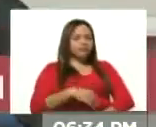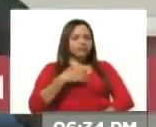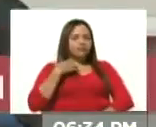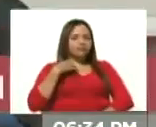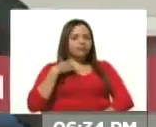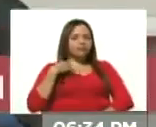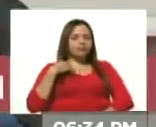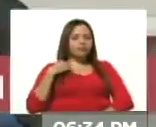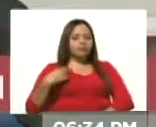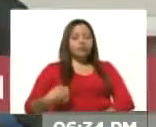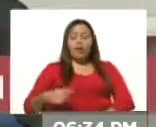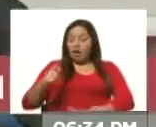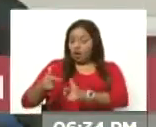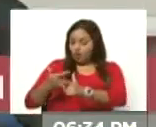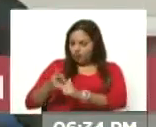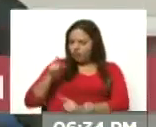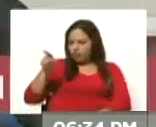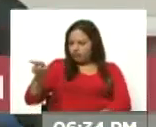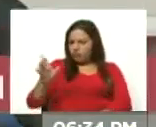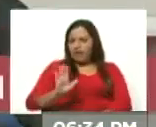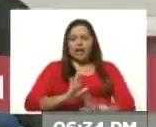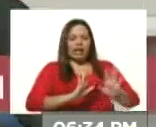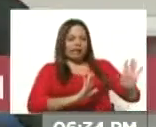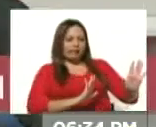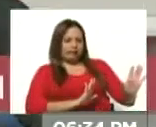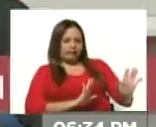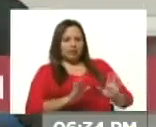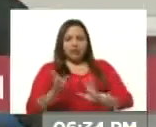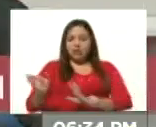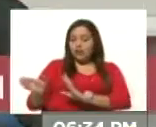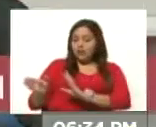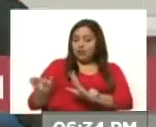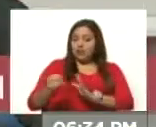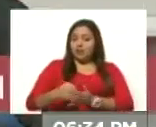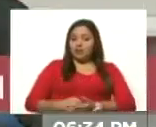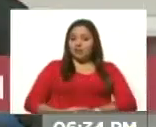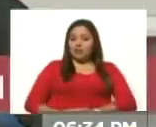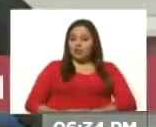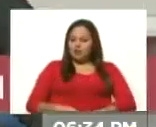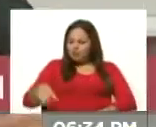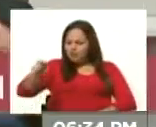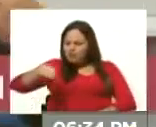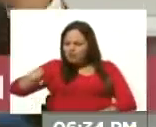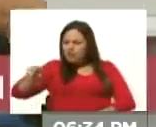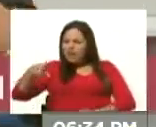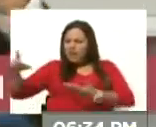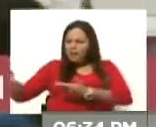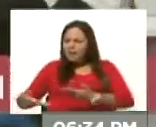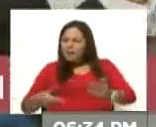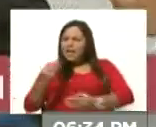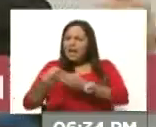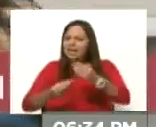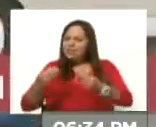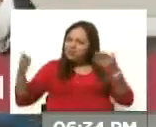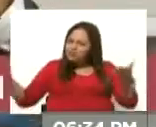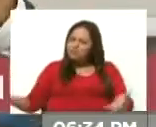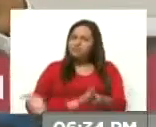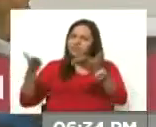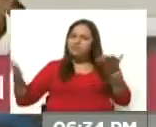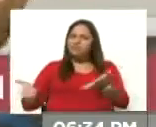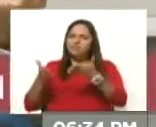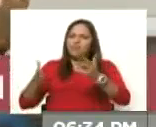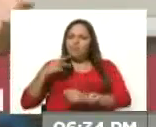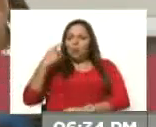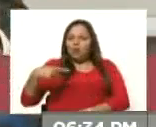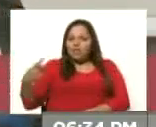estaría entonces quizá digamos que está exhortando a la creación de un ánimo e impulso político